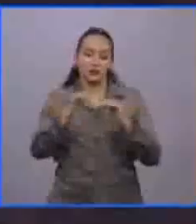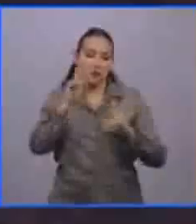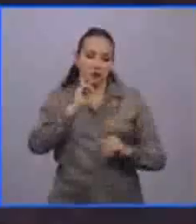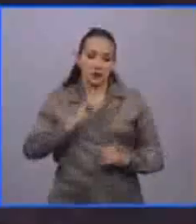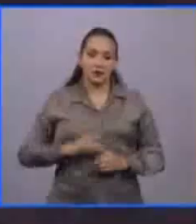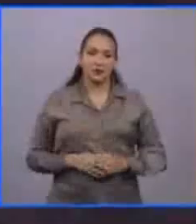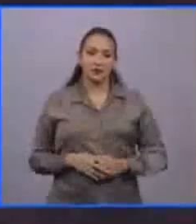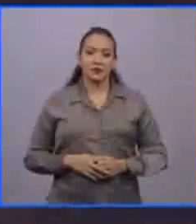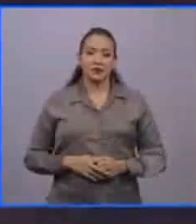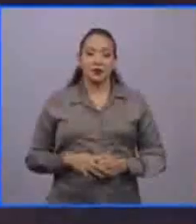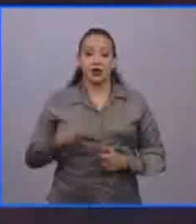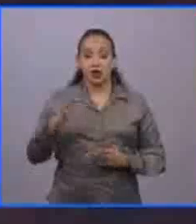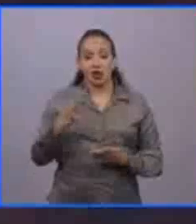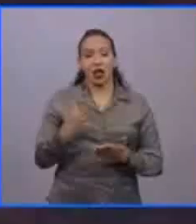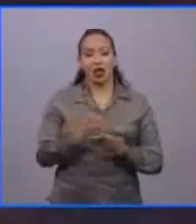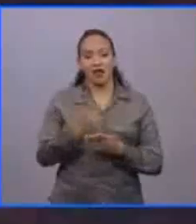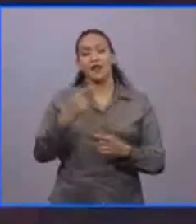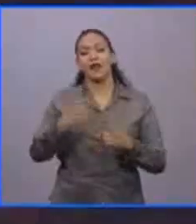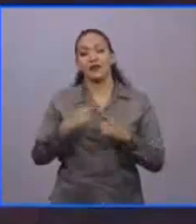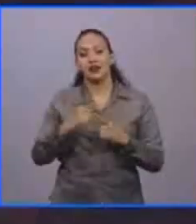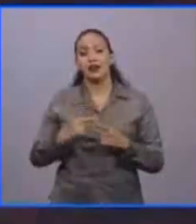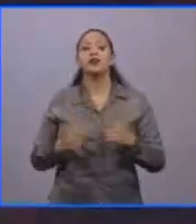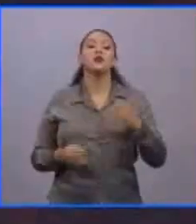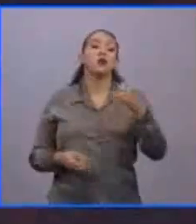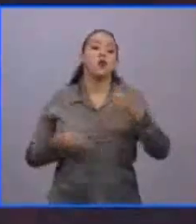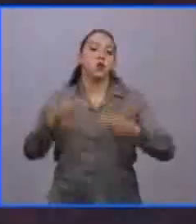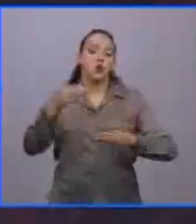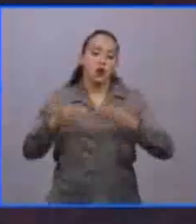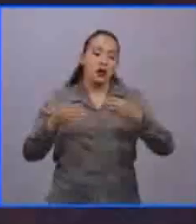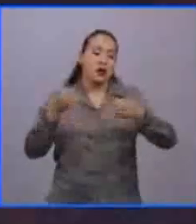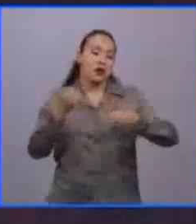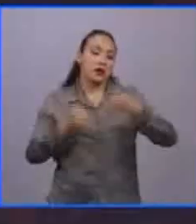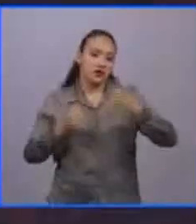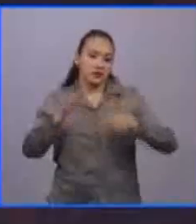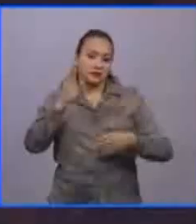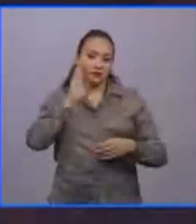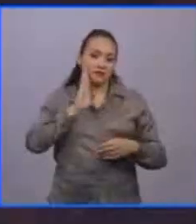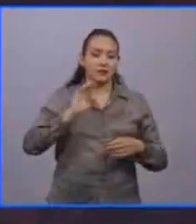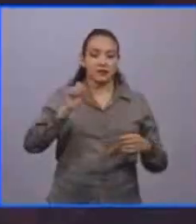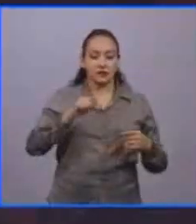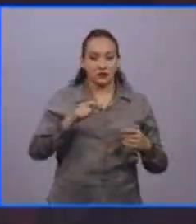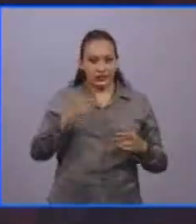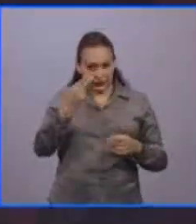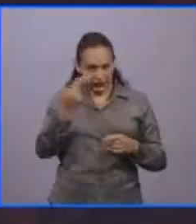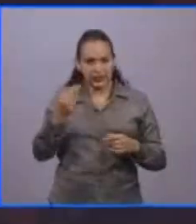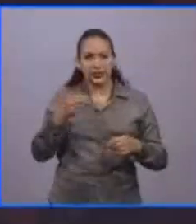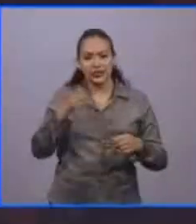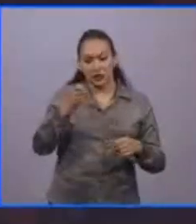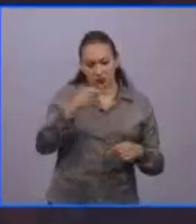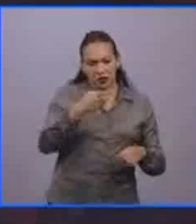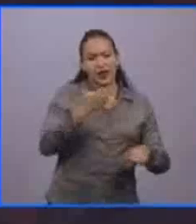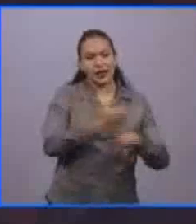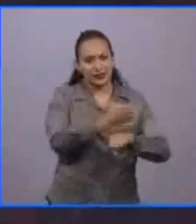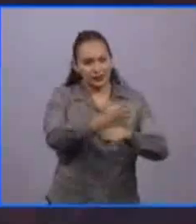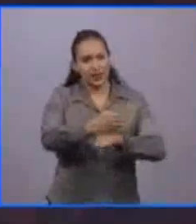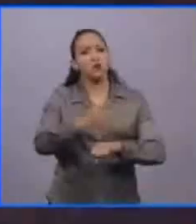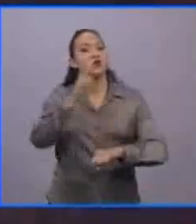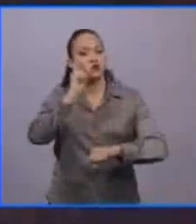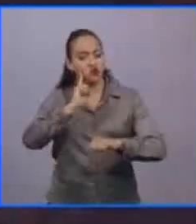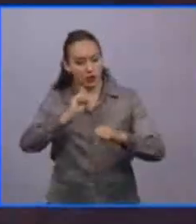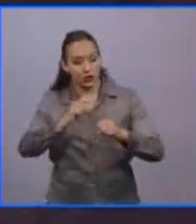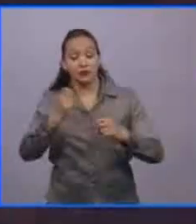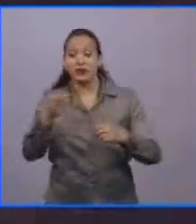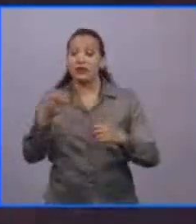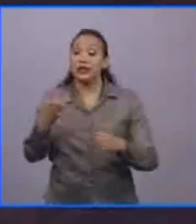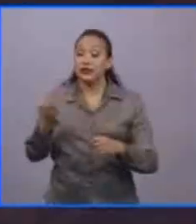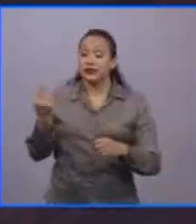género. Elección de personas juzgadoras, tanto en lo federal como en lo local. ¿Qué tenemos de